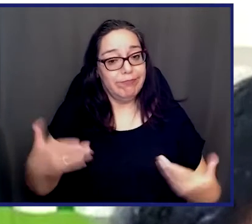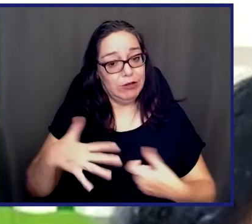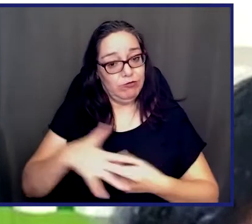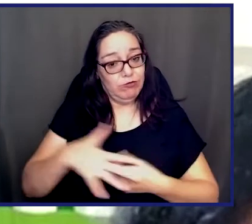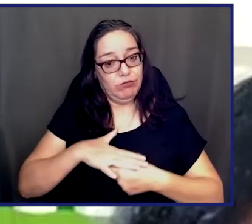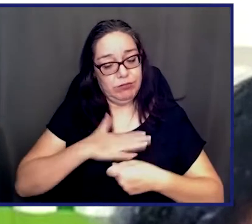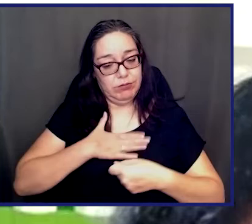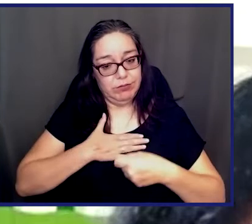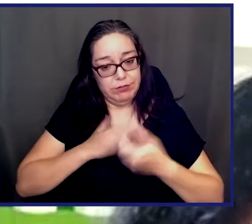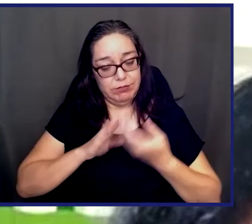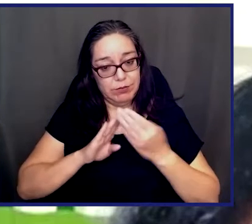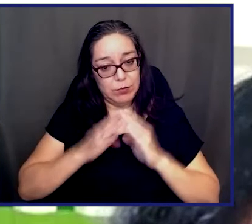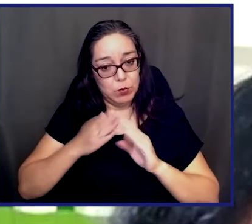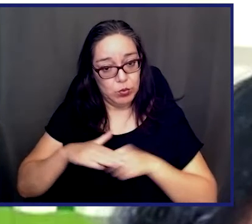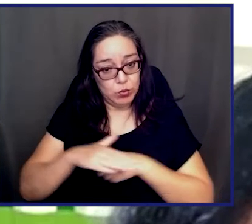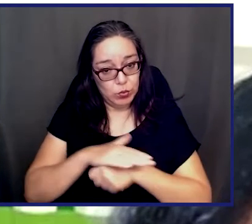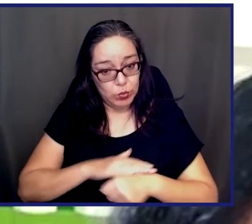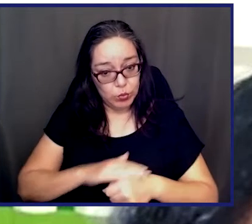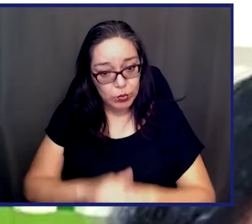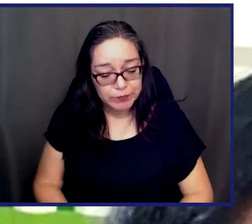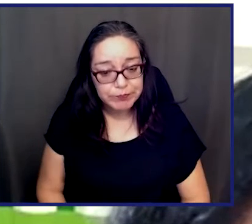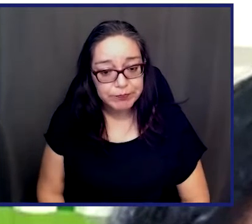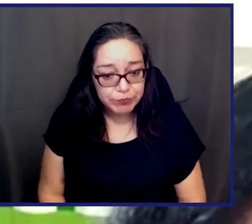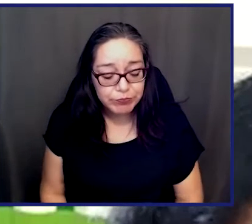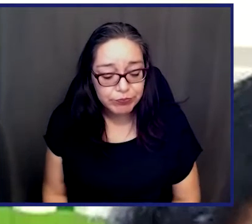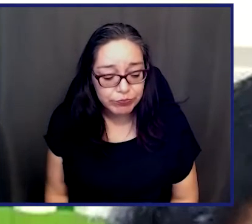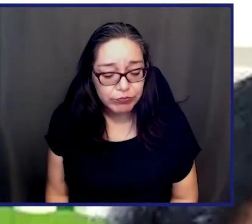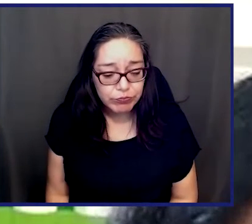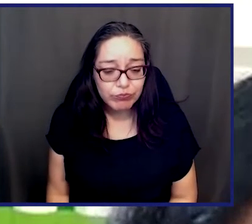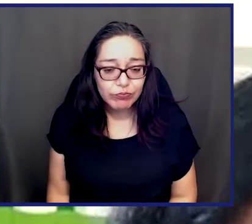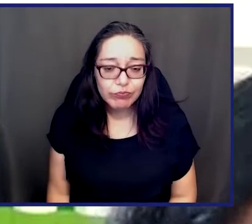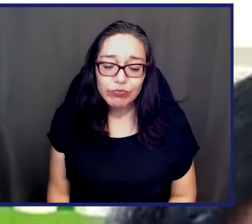me parece muy importante hablar de temas